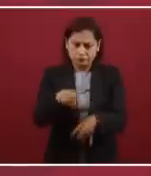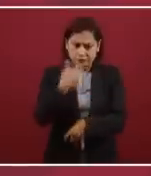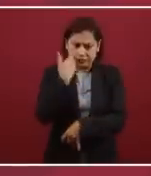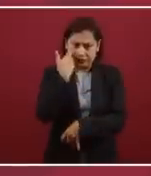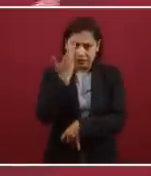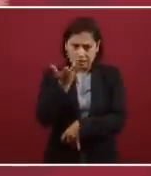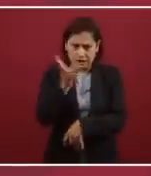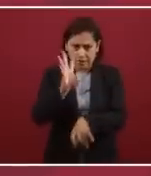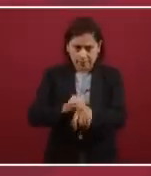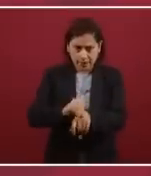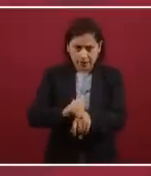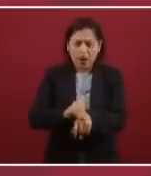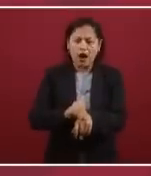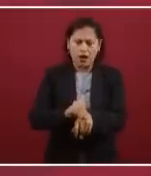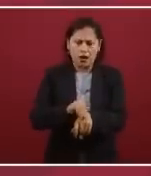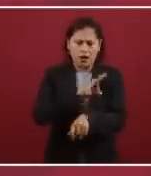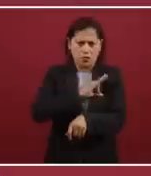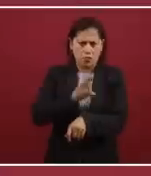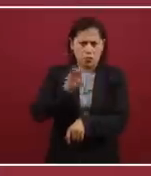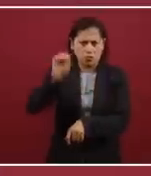Es agua,